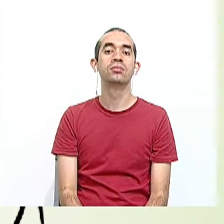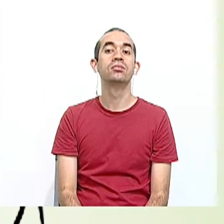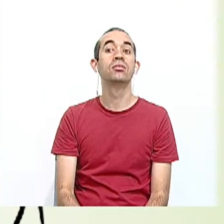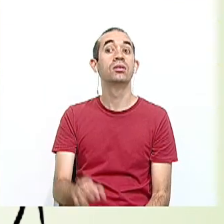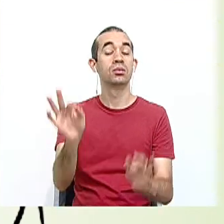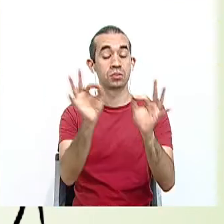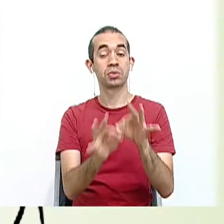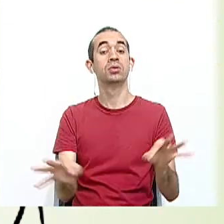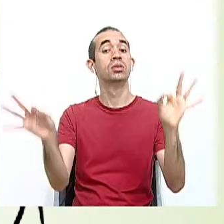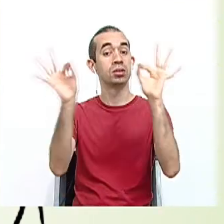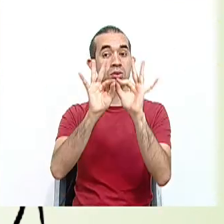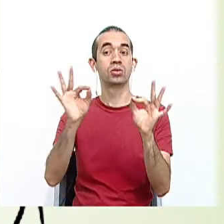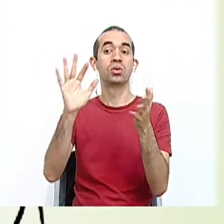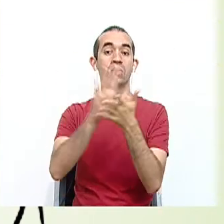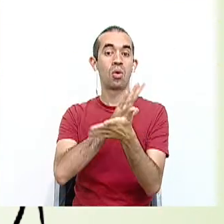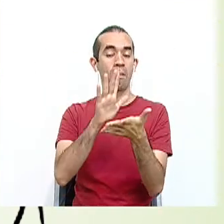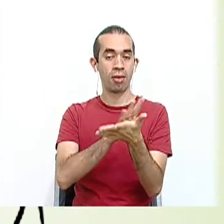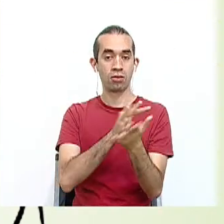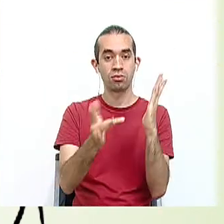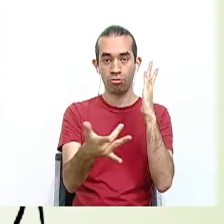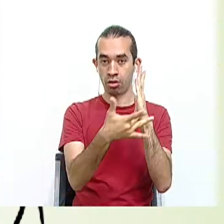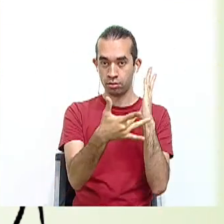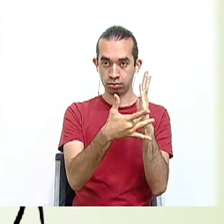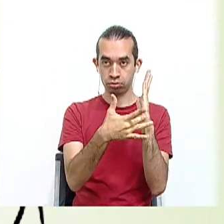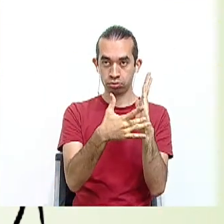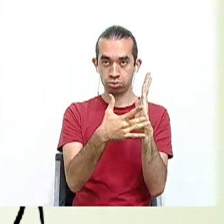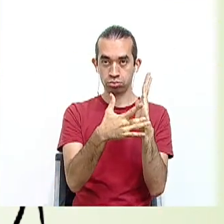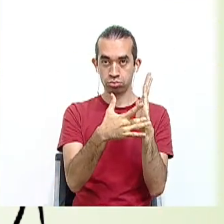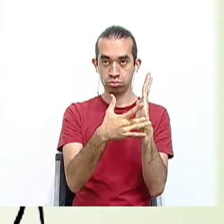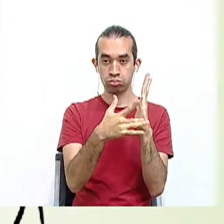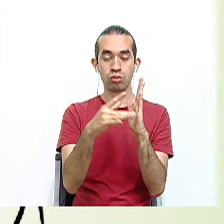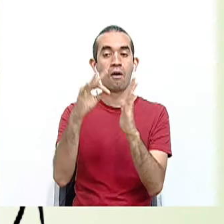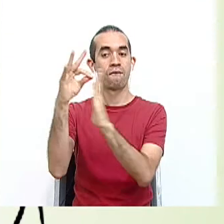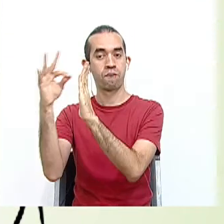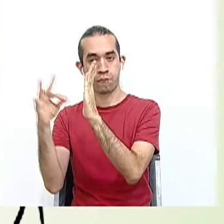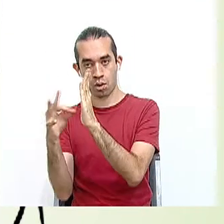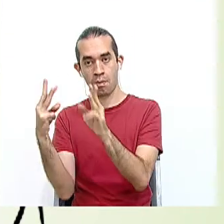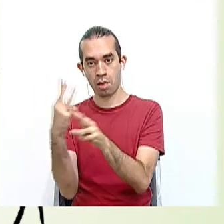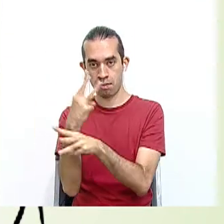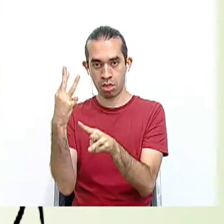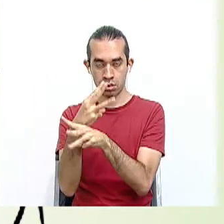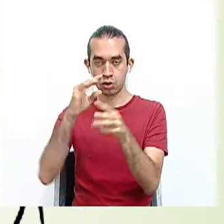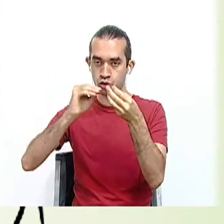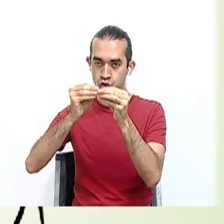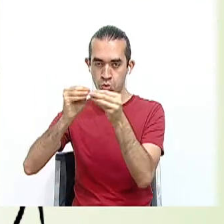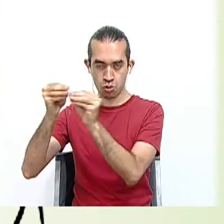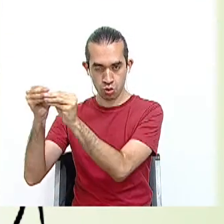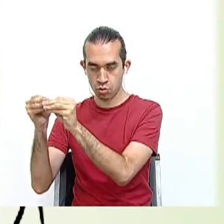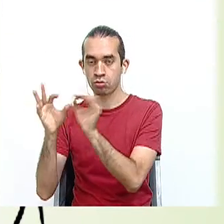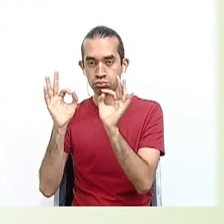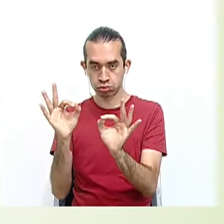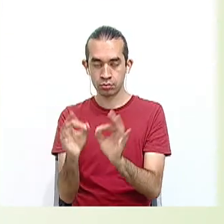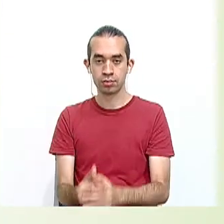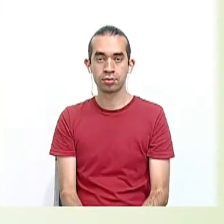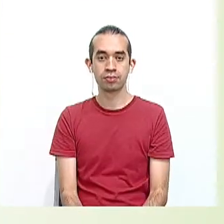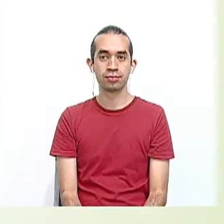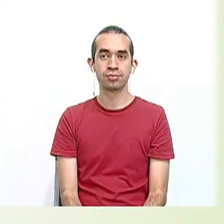Sobre todo en documentos técnicos y en formulaciones matemáticas.